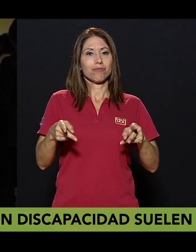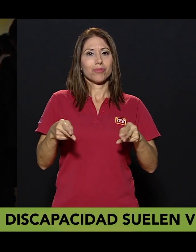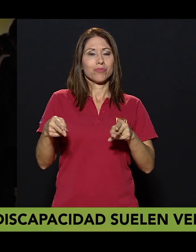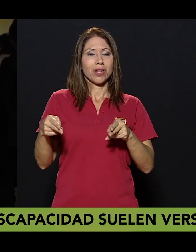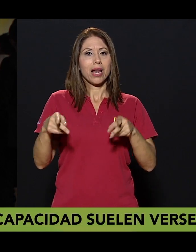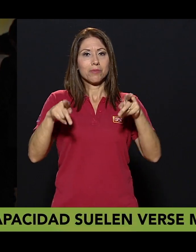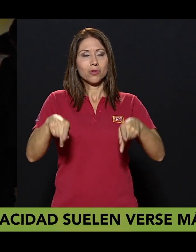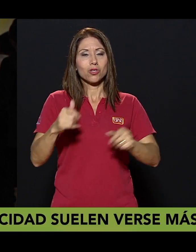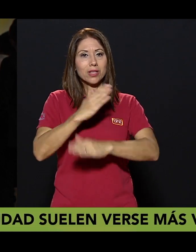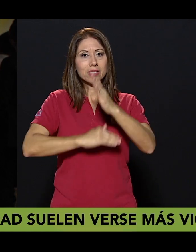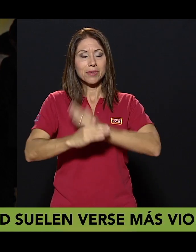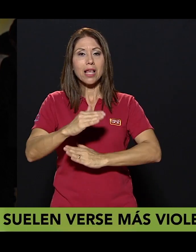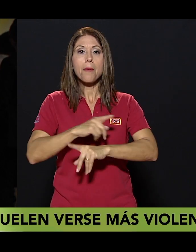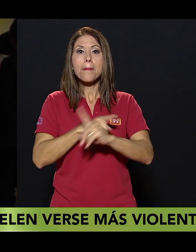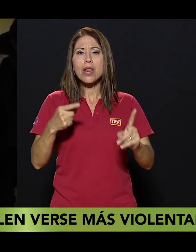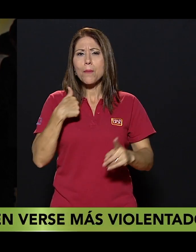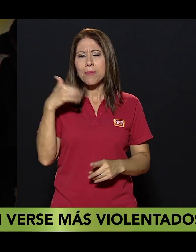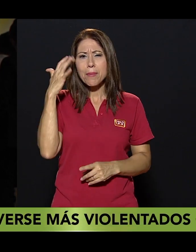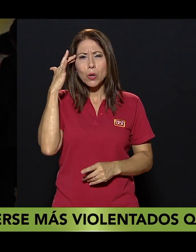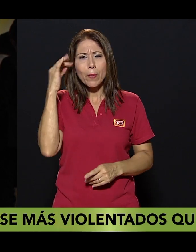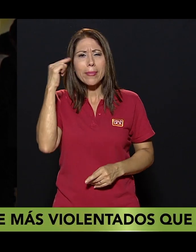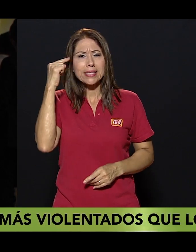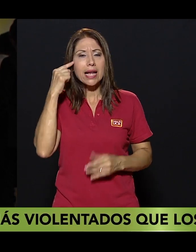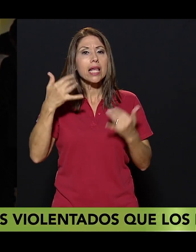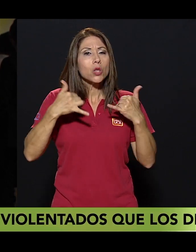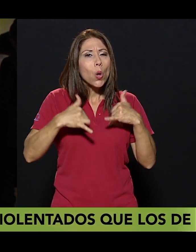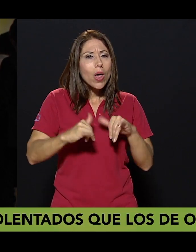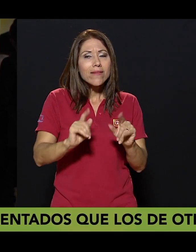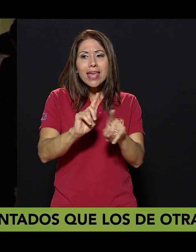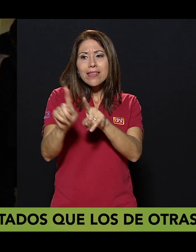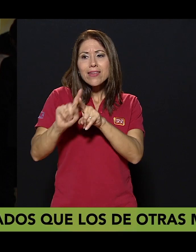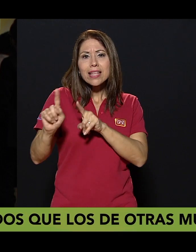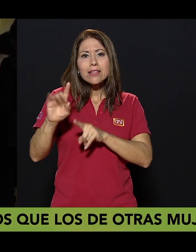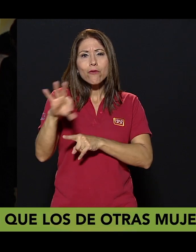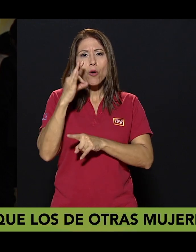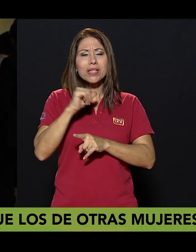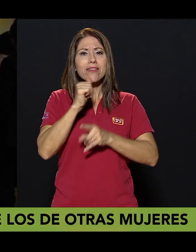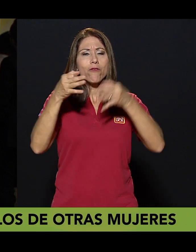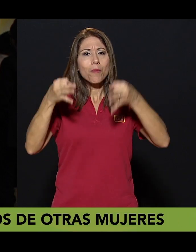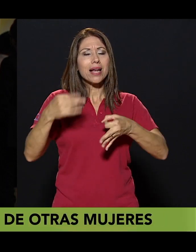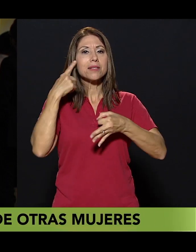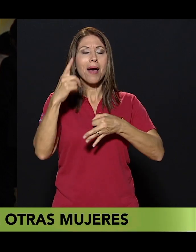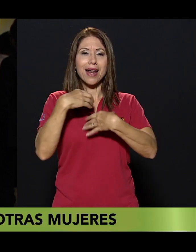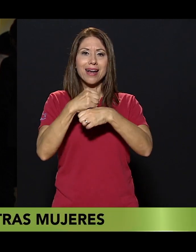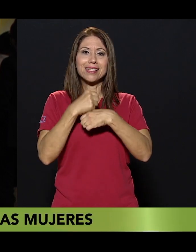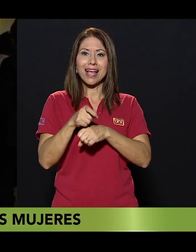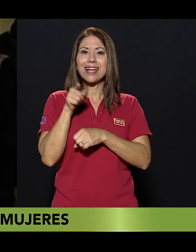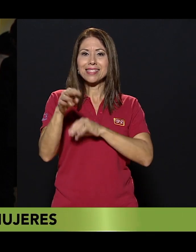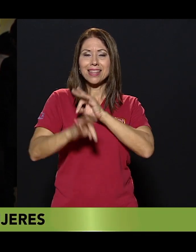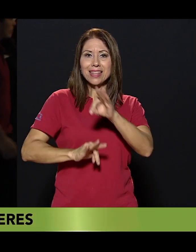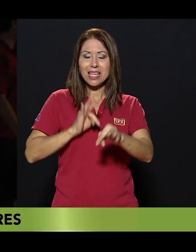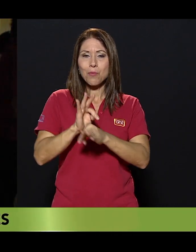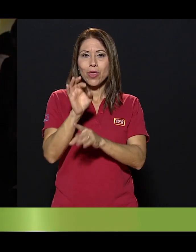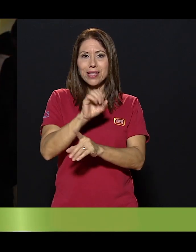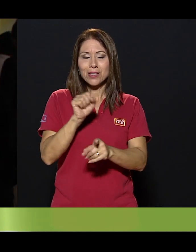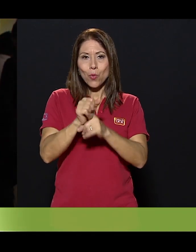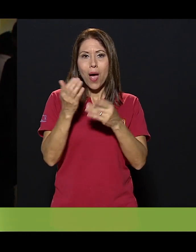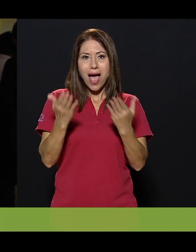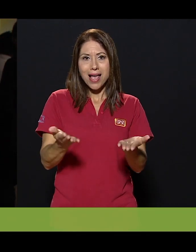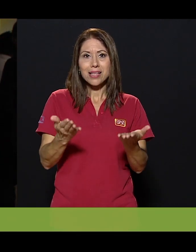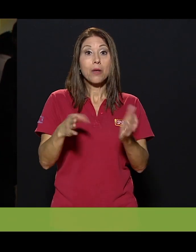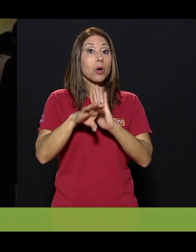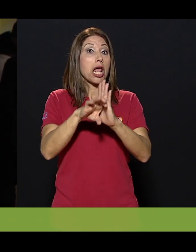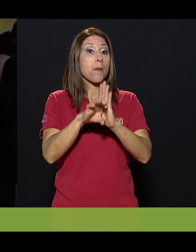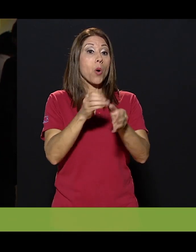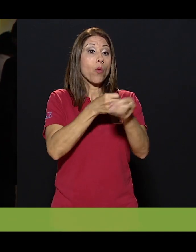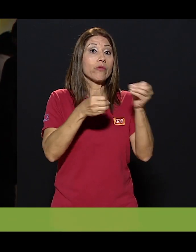embargo, a mí me preocupa pensar que todavía hay mecanismos informales para realizar ese tipo de intervenciones en las